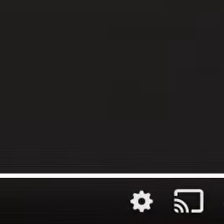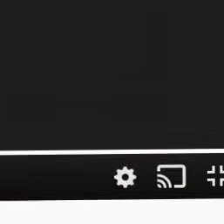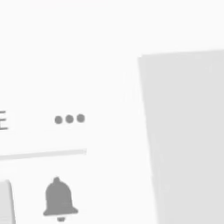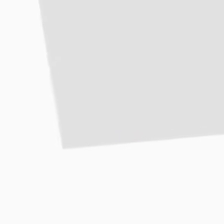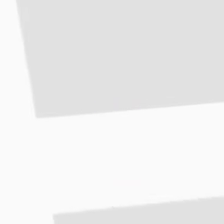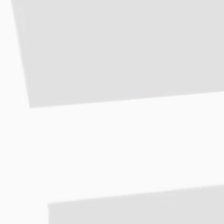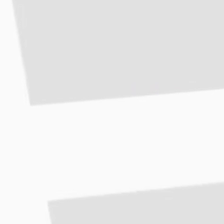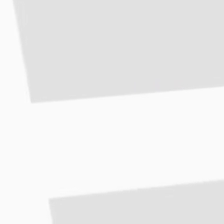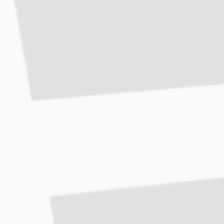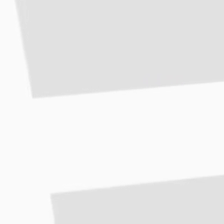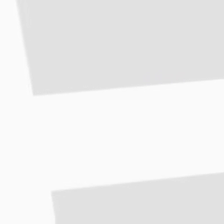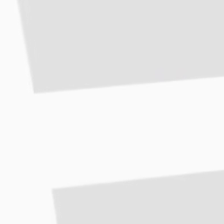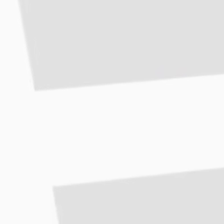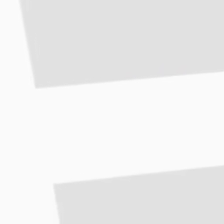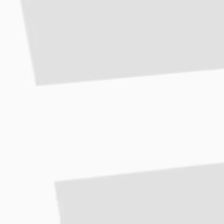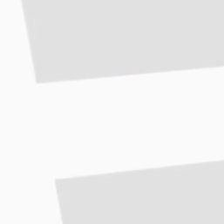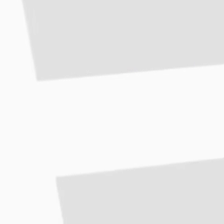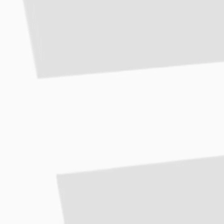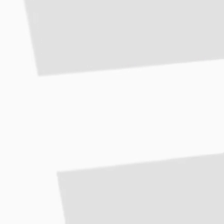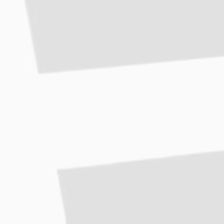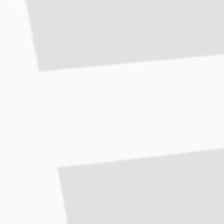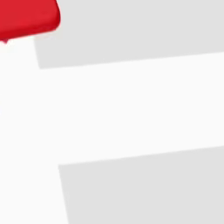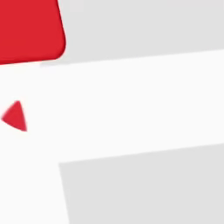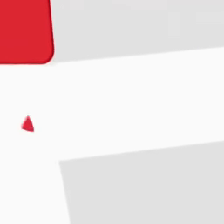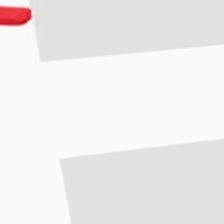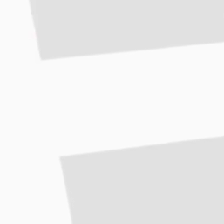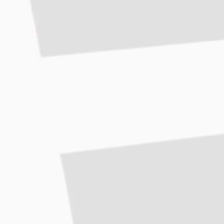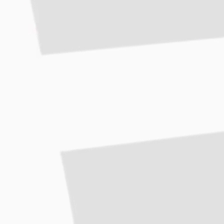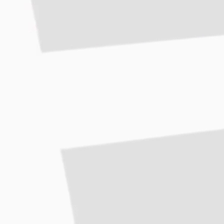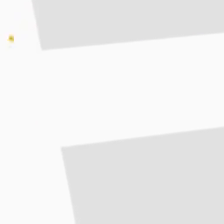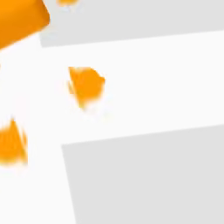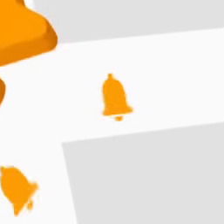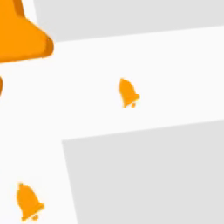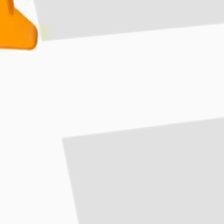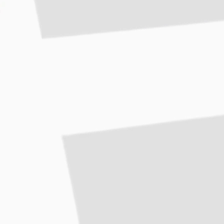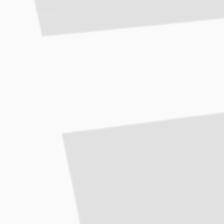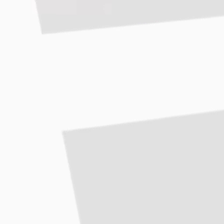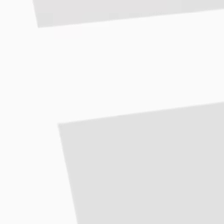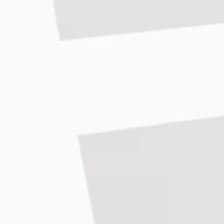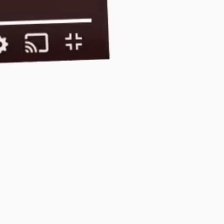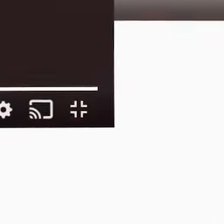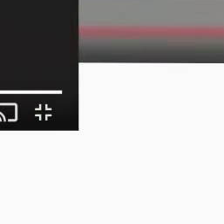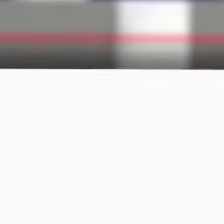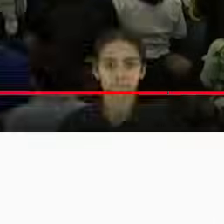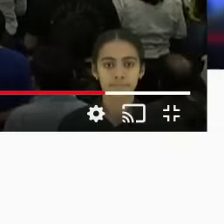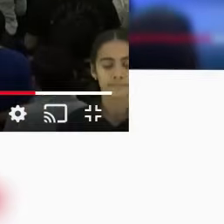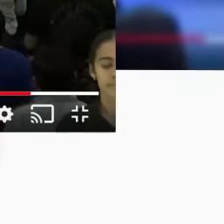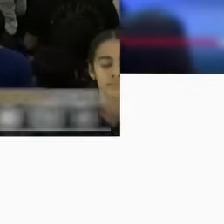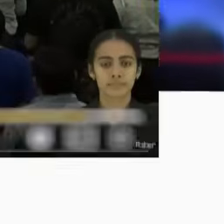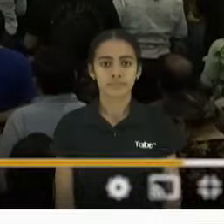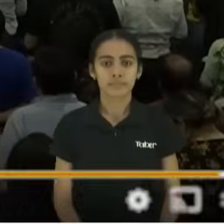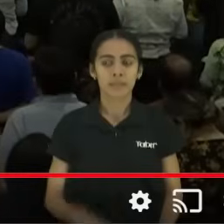doy esa recomendación, no te vayas a mover, no te vayas a mover. El que tiro es para el que oiga. Vamos a orar. Glorias.